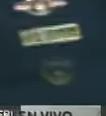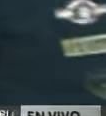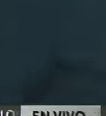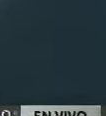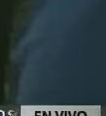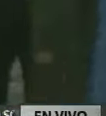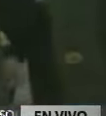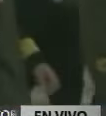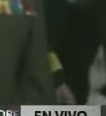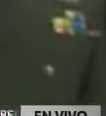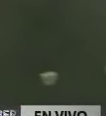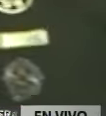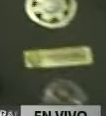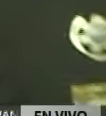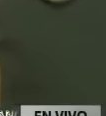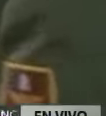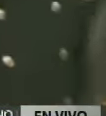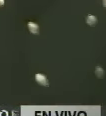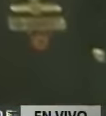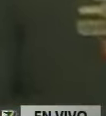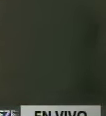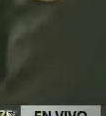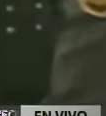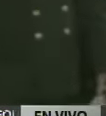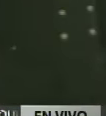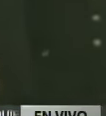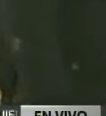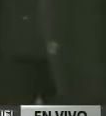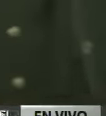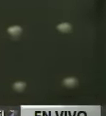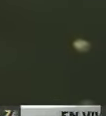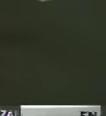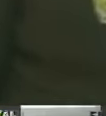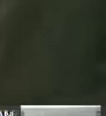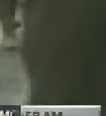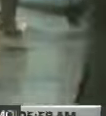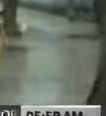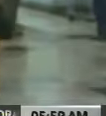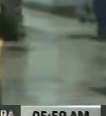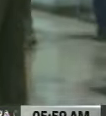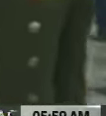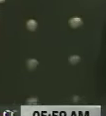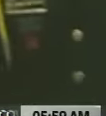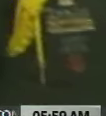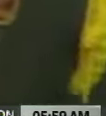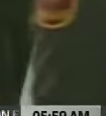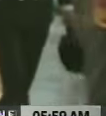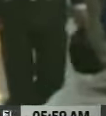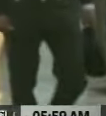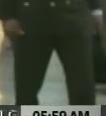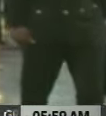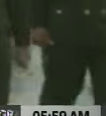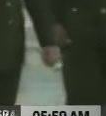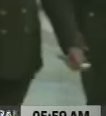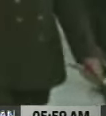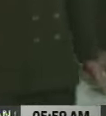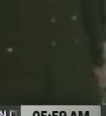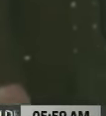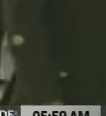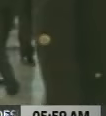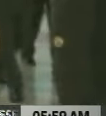restos del libertador de América, Simón Bolívar, y obviamente todos los que han entregado la vida al servicio a la patria,